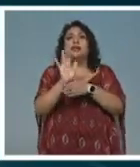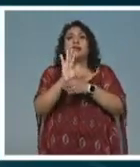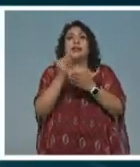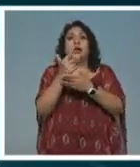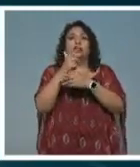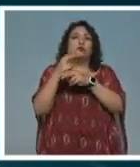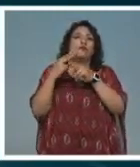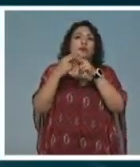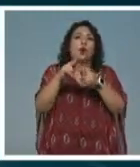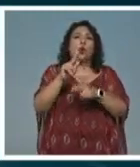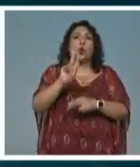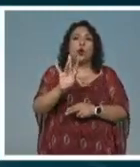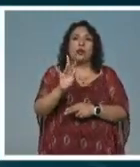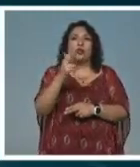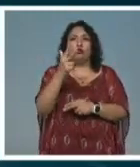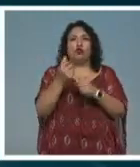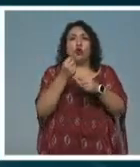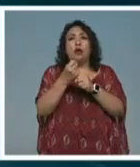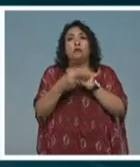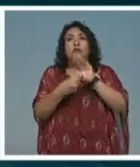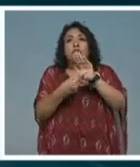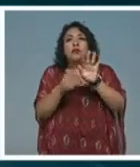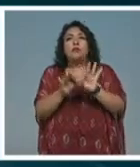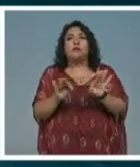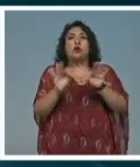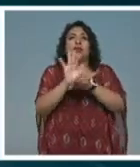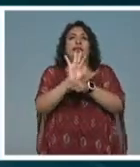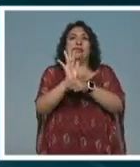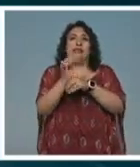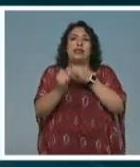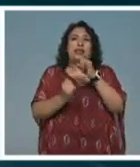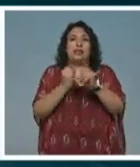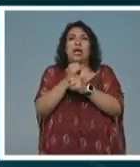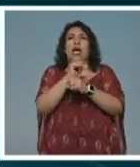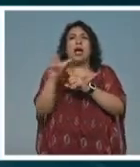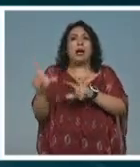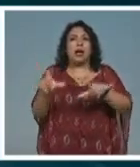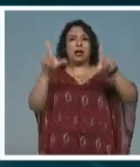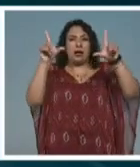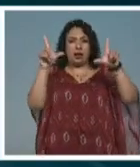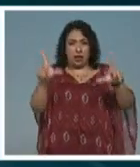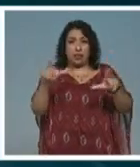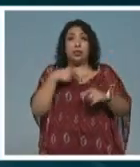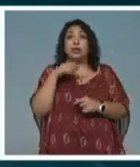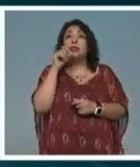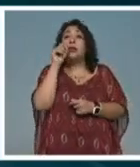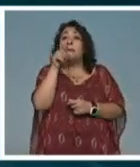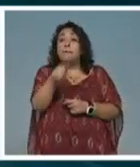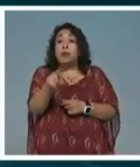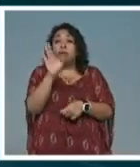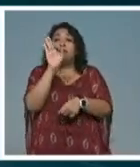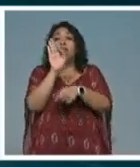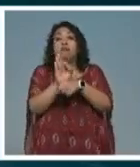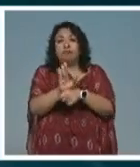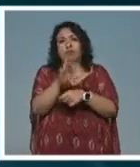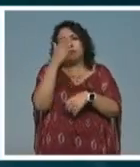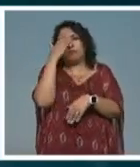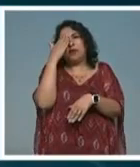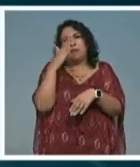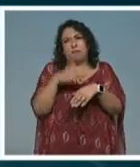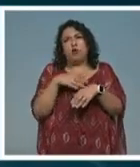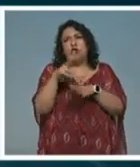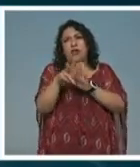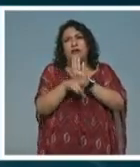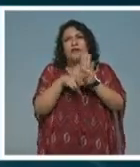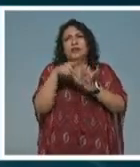que cumple 48 años de llevar lo más destacado del cine internacional a la pantalla grande, pero además salvaguarda parte de la memoria